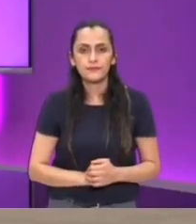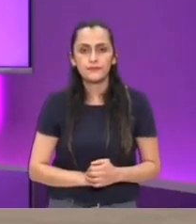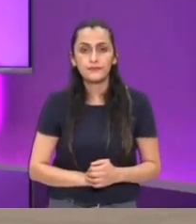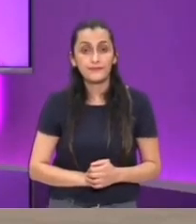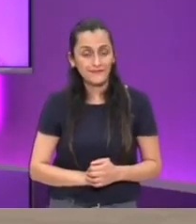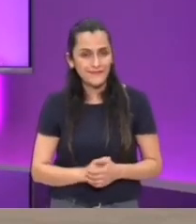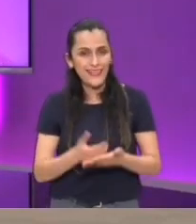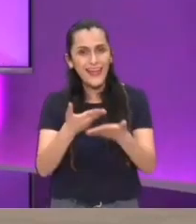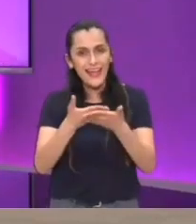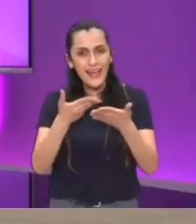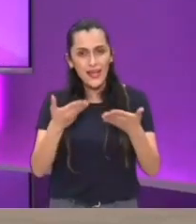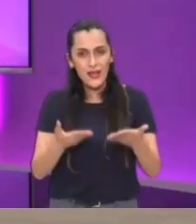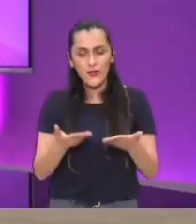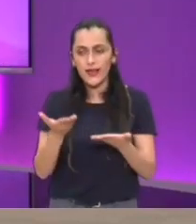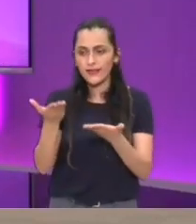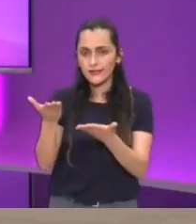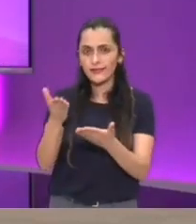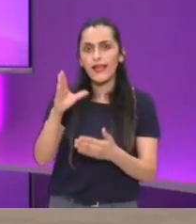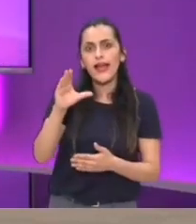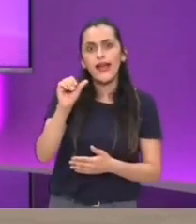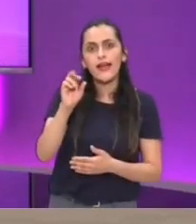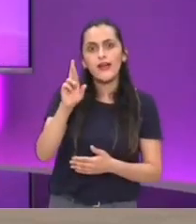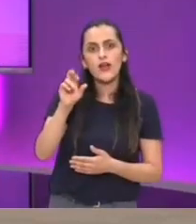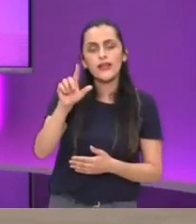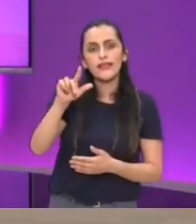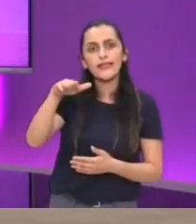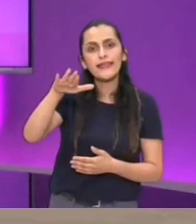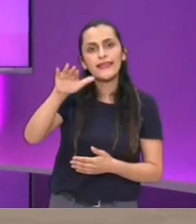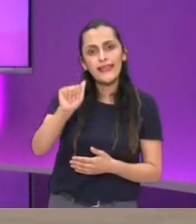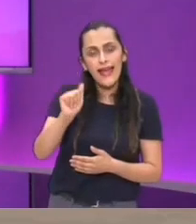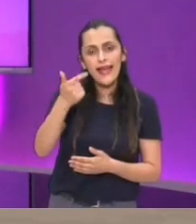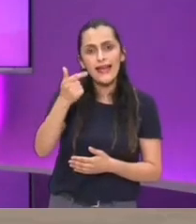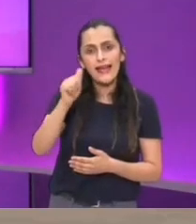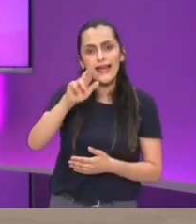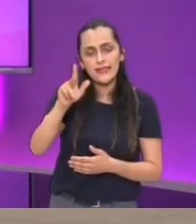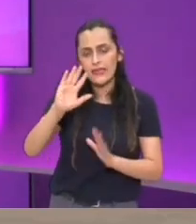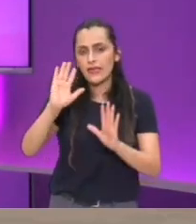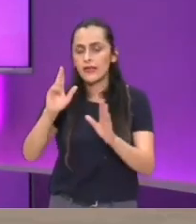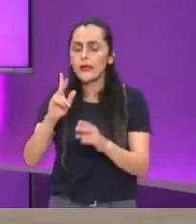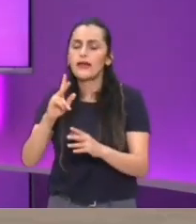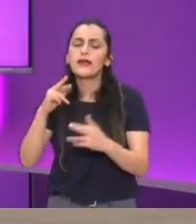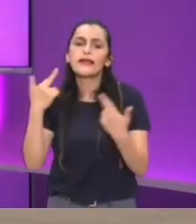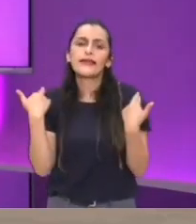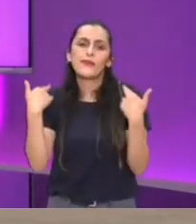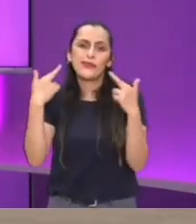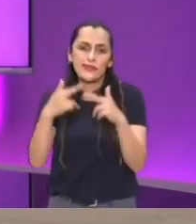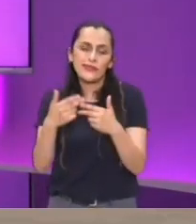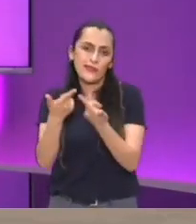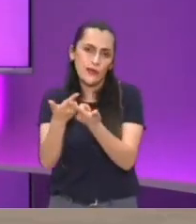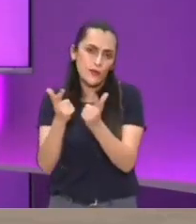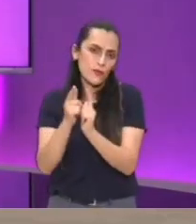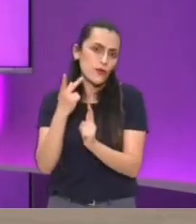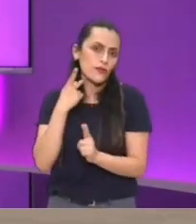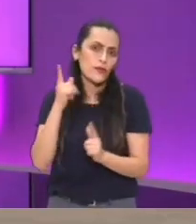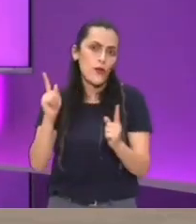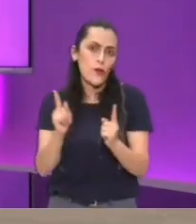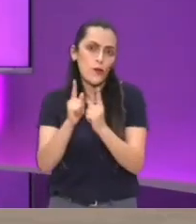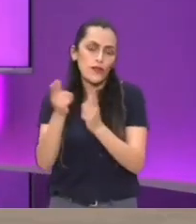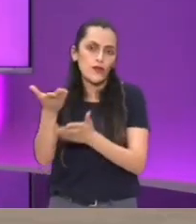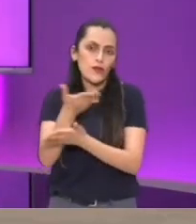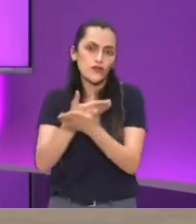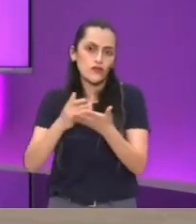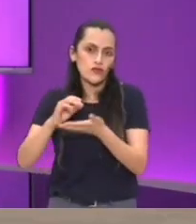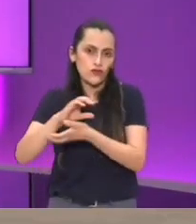Mire, ya está con nosotros Carolina Garza Guerra, representante del Partido Encuentro Solidario. Bienvenida. Y mire, durante